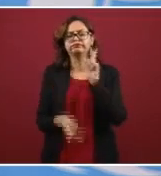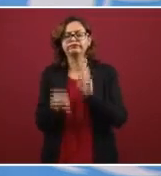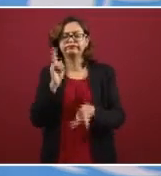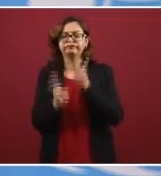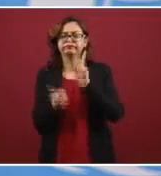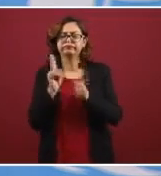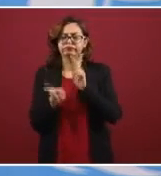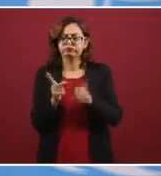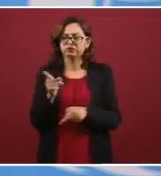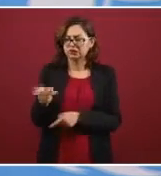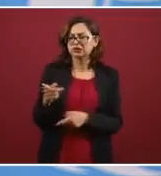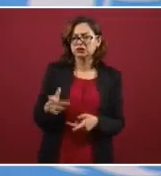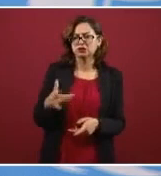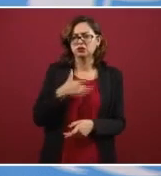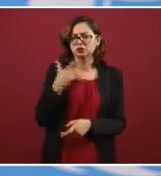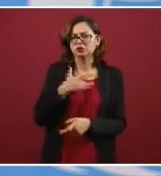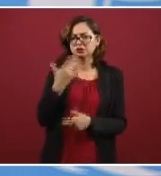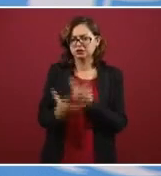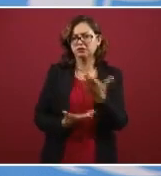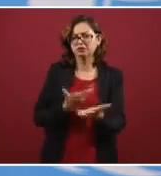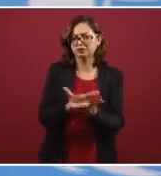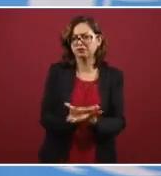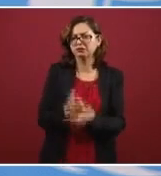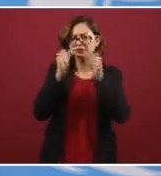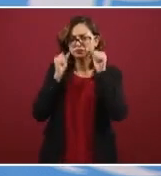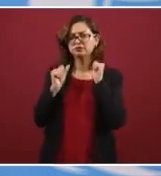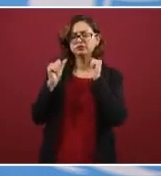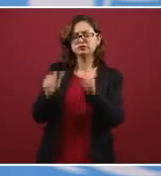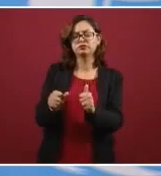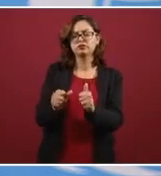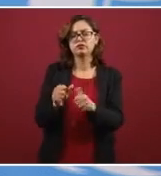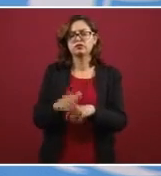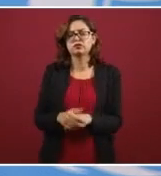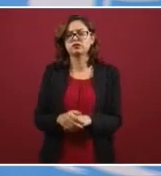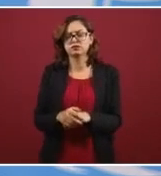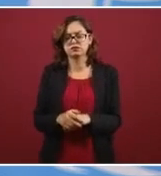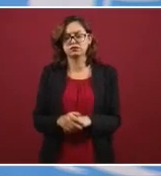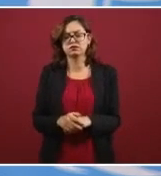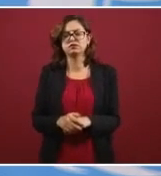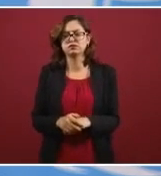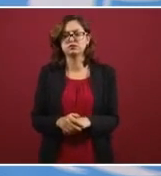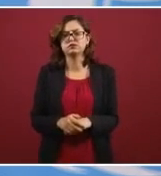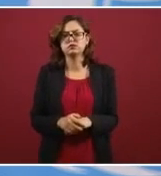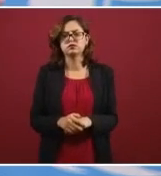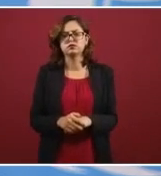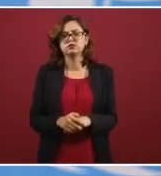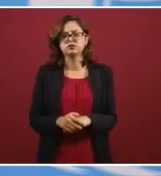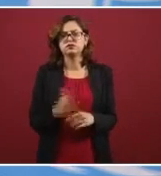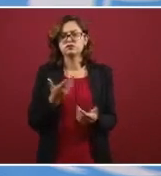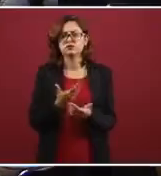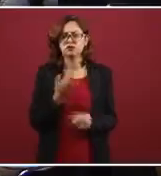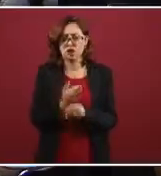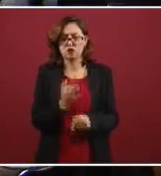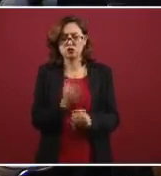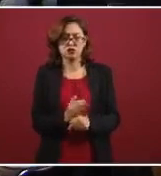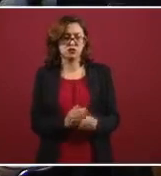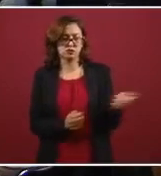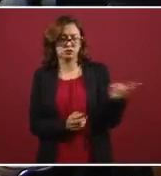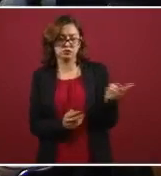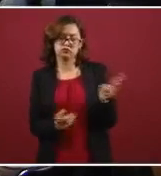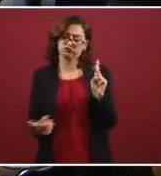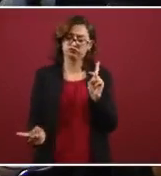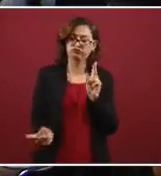recoger estas peticiones, estos planteamientos y atenderlos. Entonces, ahora mismo se ponen de